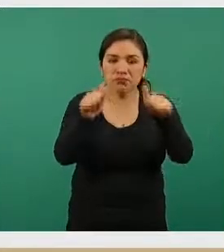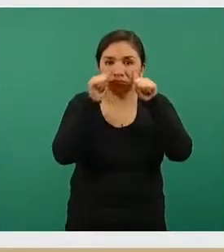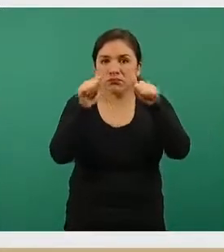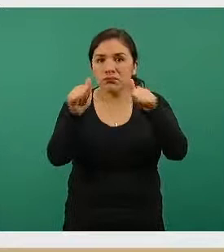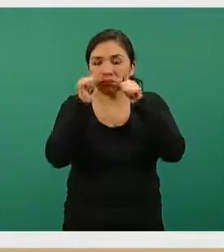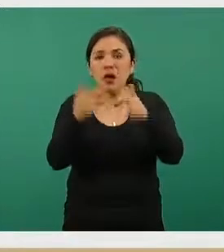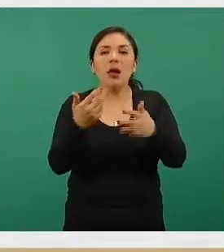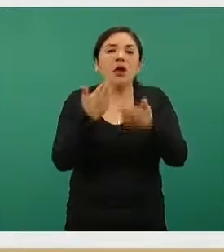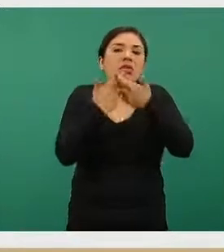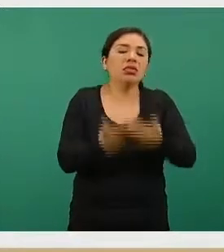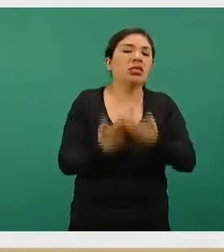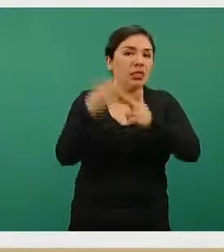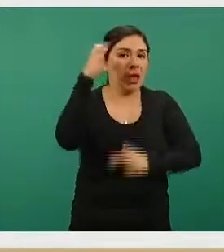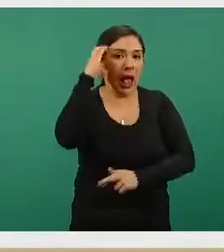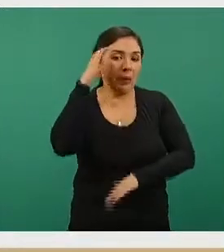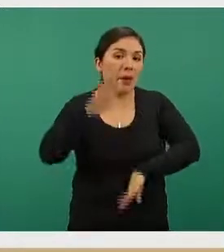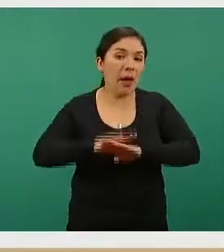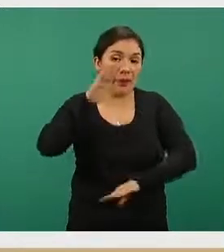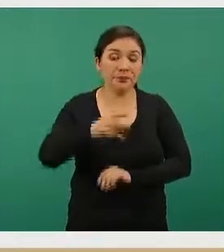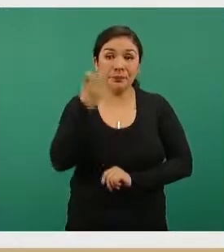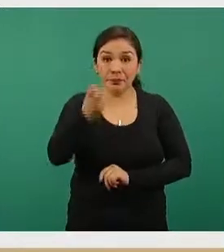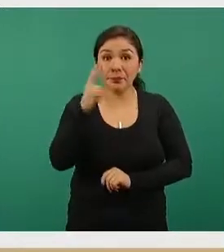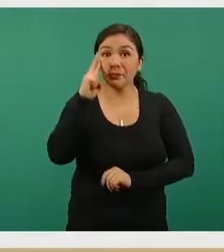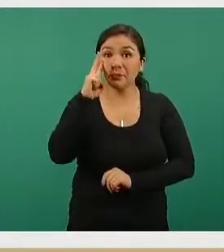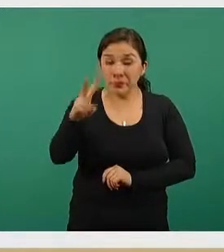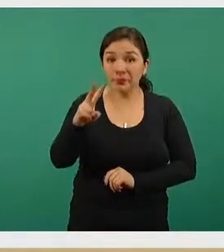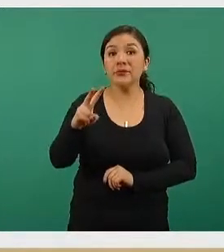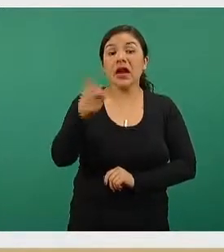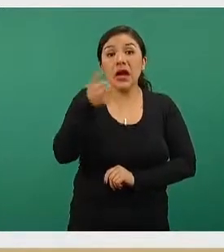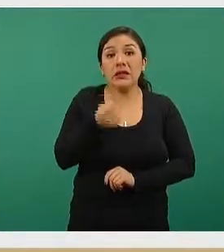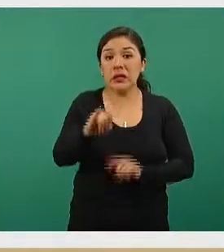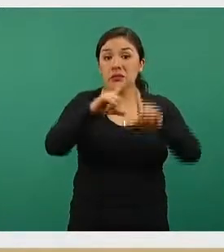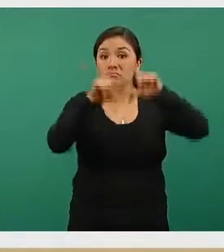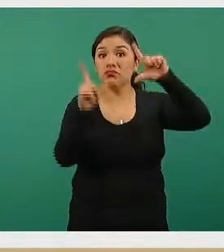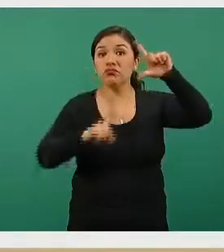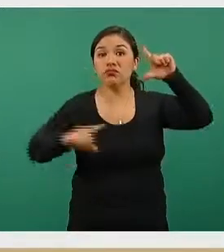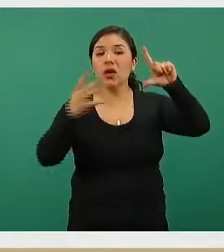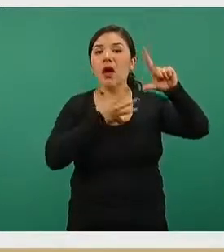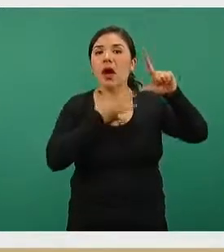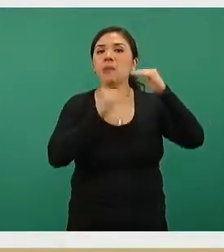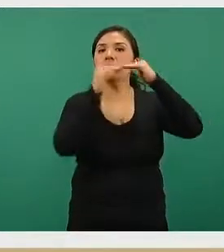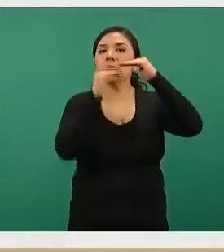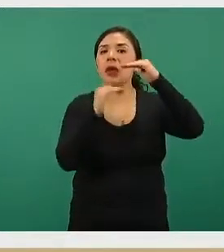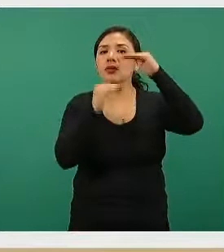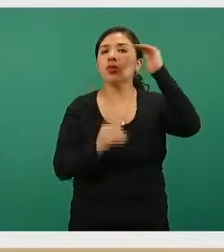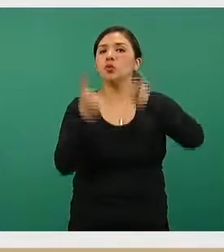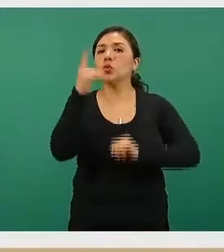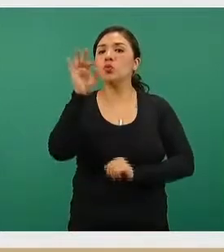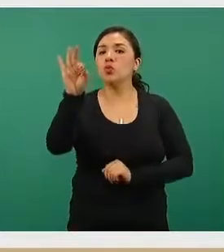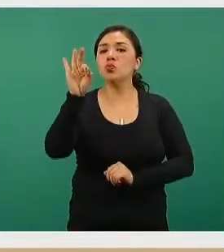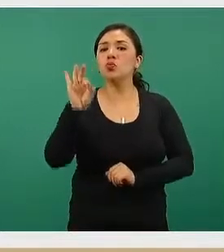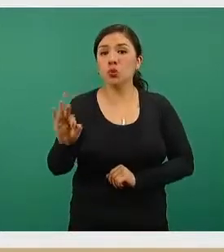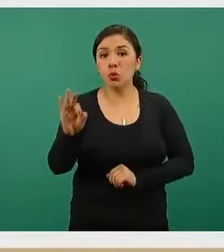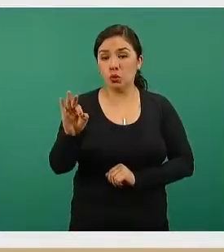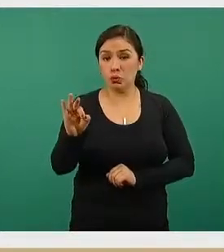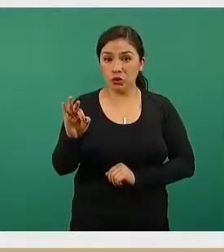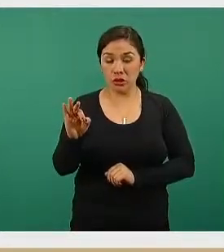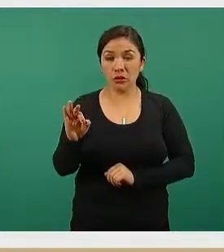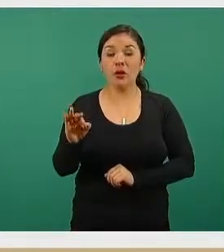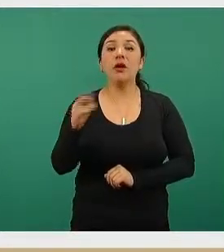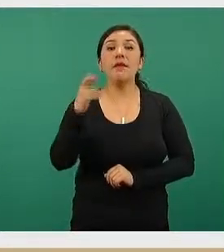camas disponibles. Y podemos ver cómo a nivel nacional ocurre una disminución de 1 punto